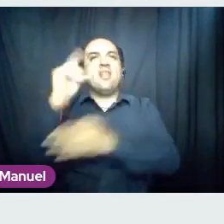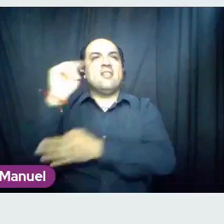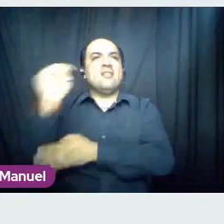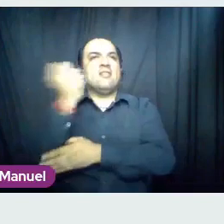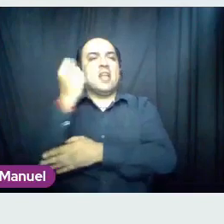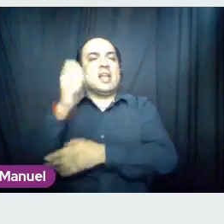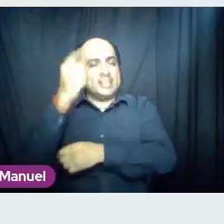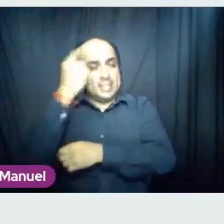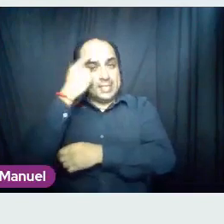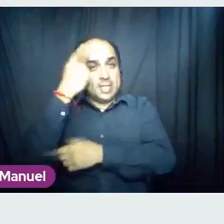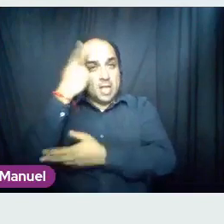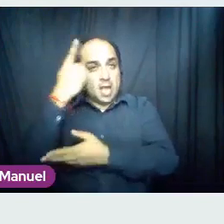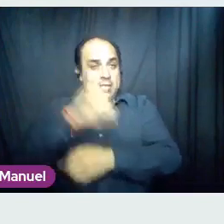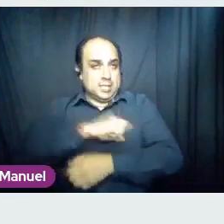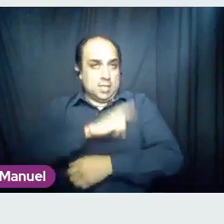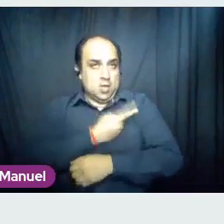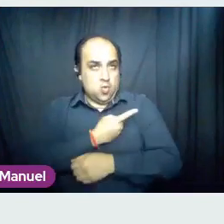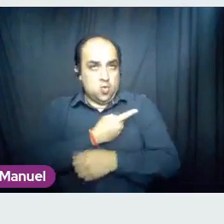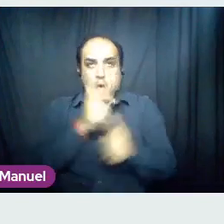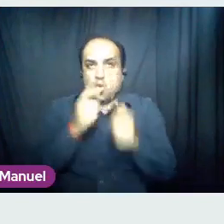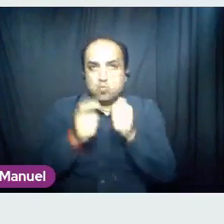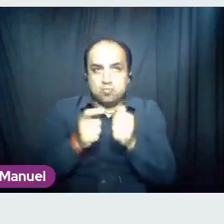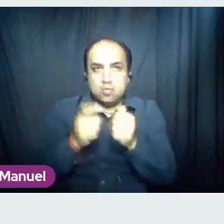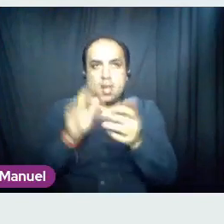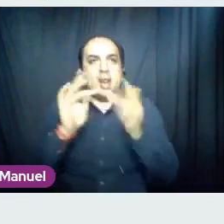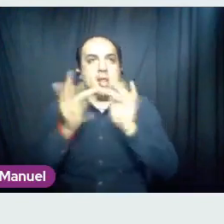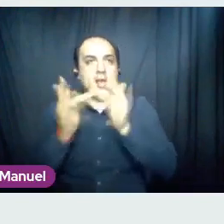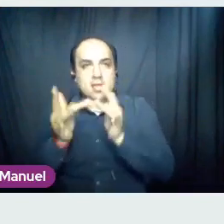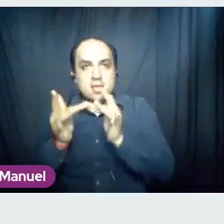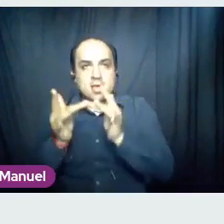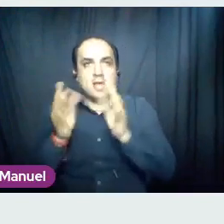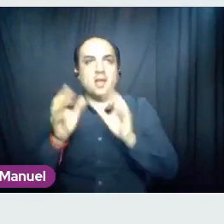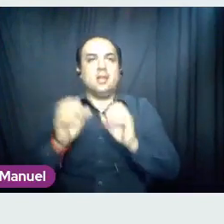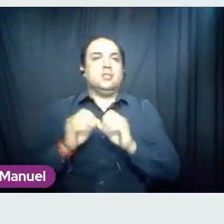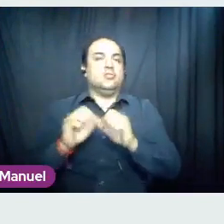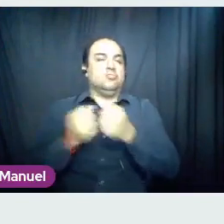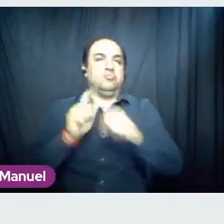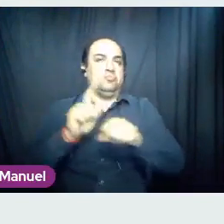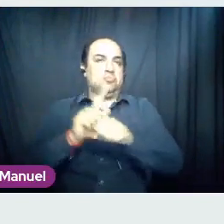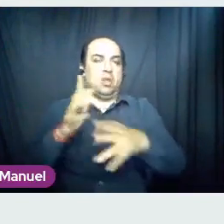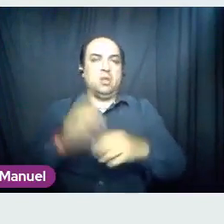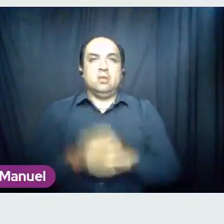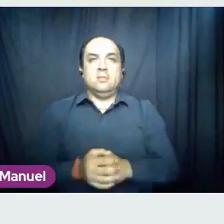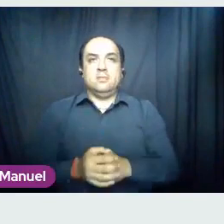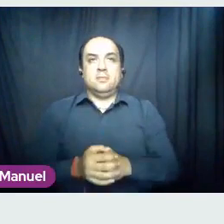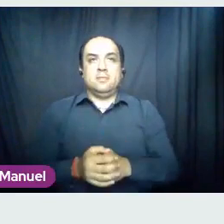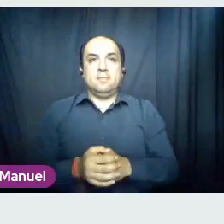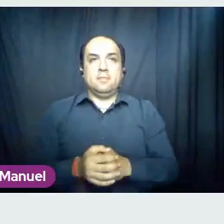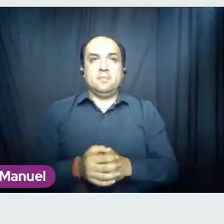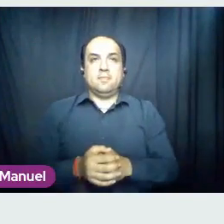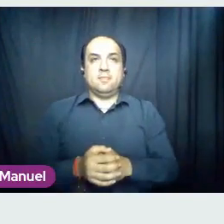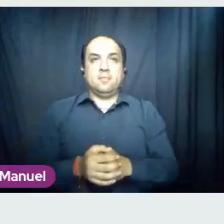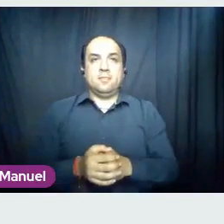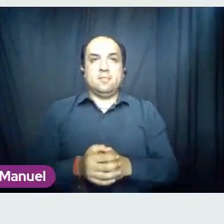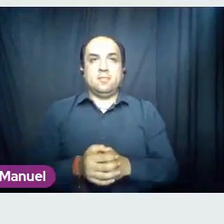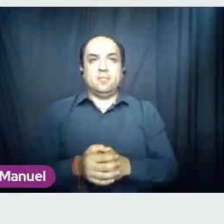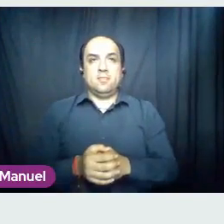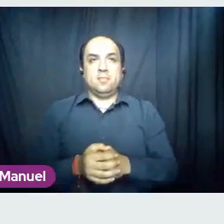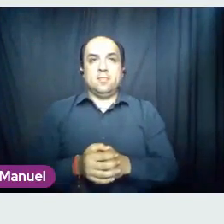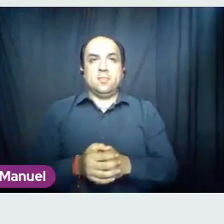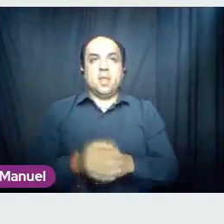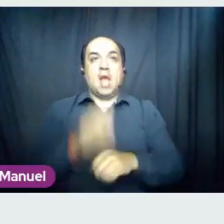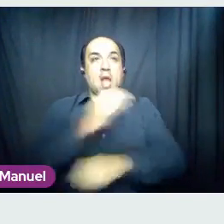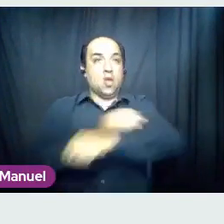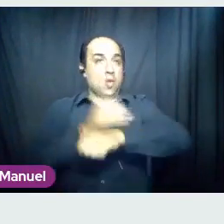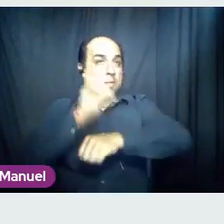salud mental, videojuegos, redes sociales. Así que, bueno, pues bajo a mis